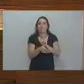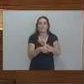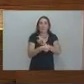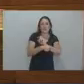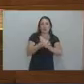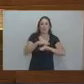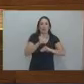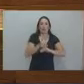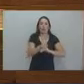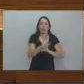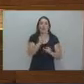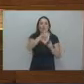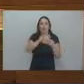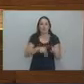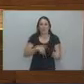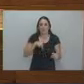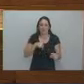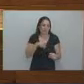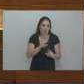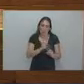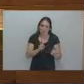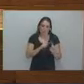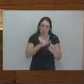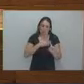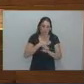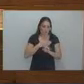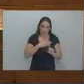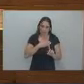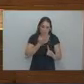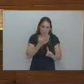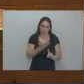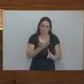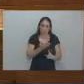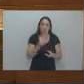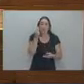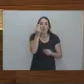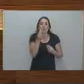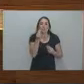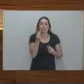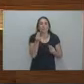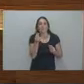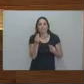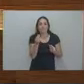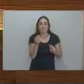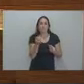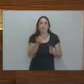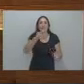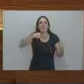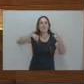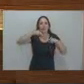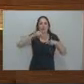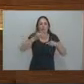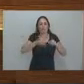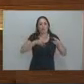generales. Creo que estamos en condiciones de enfrentarnos a la demagogia